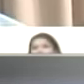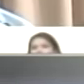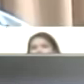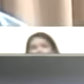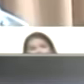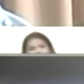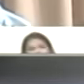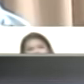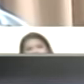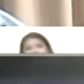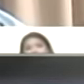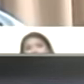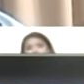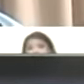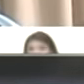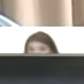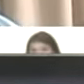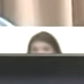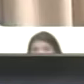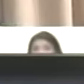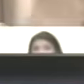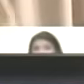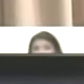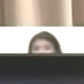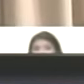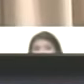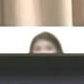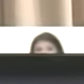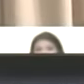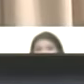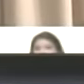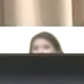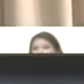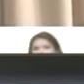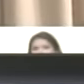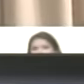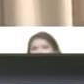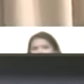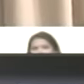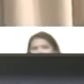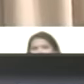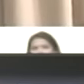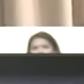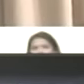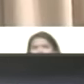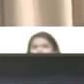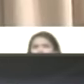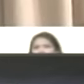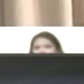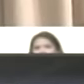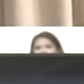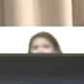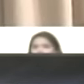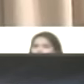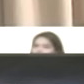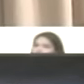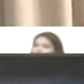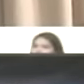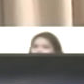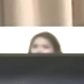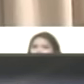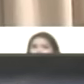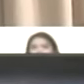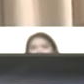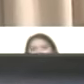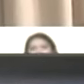observado este transformador. Como yo le dije, no quita carga a la población, pero sí es un transformador que está,